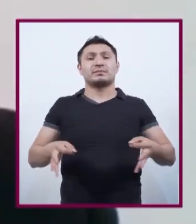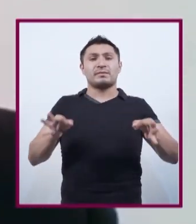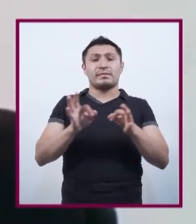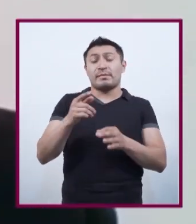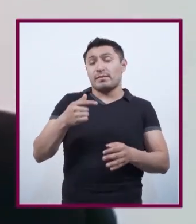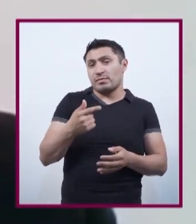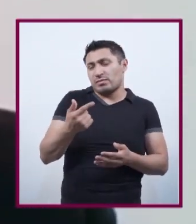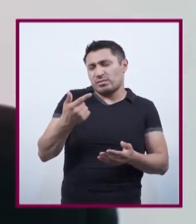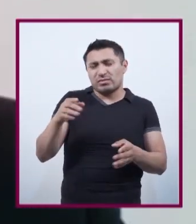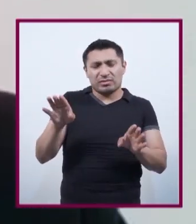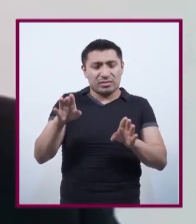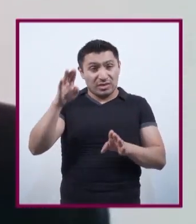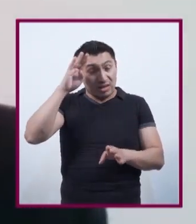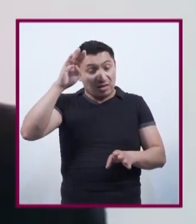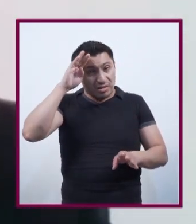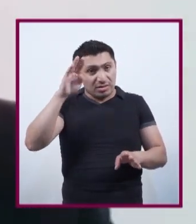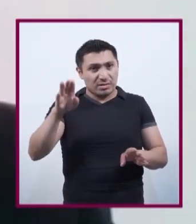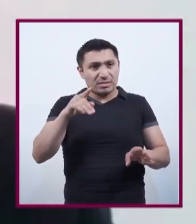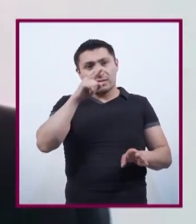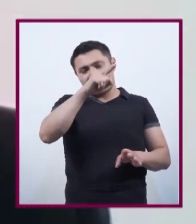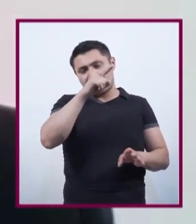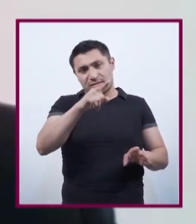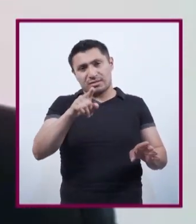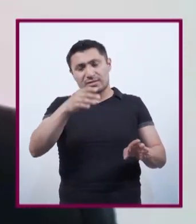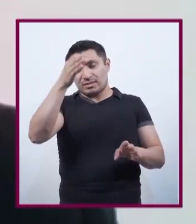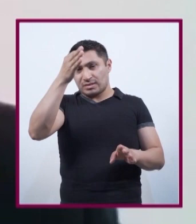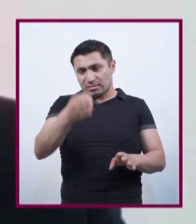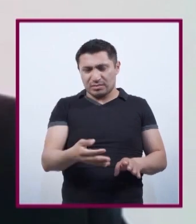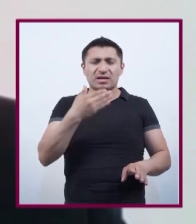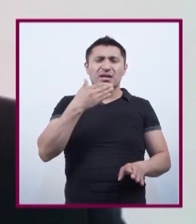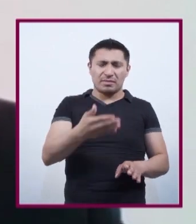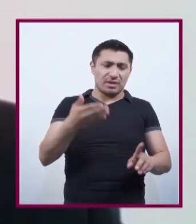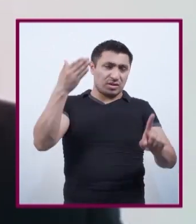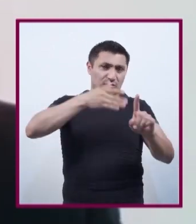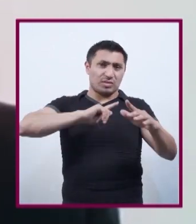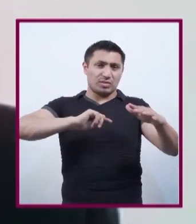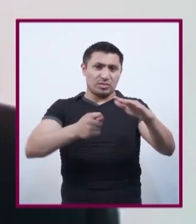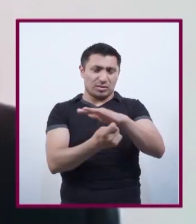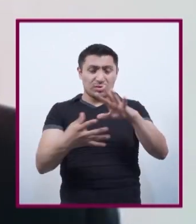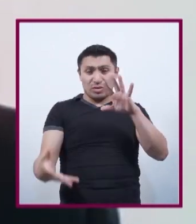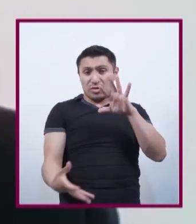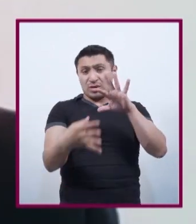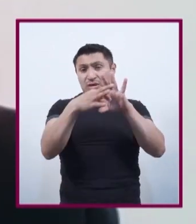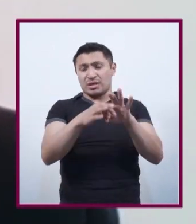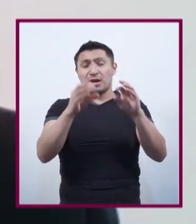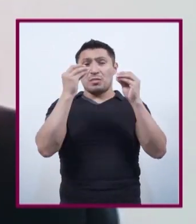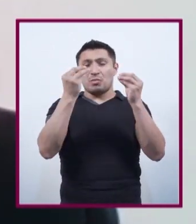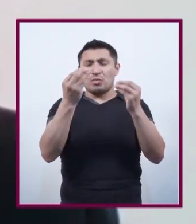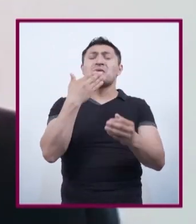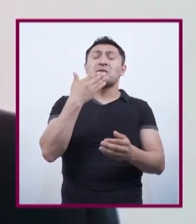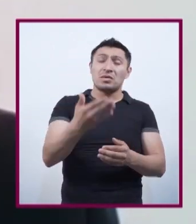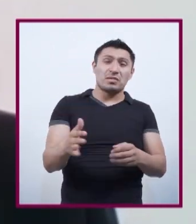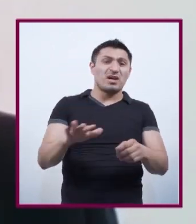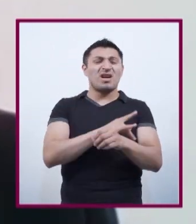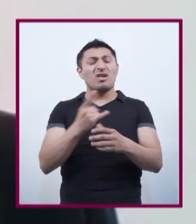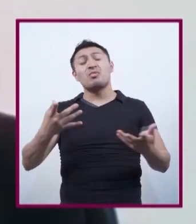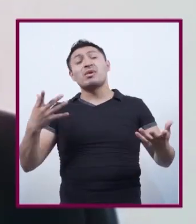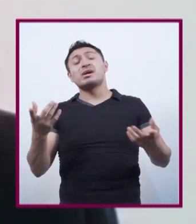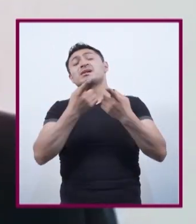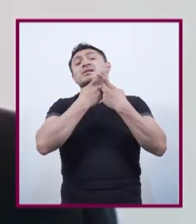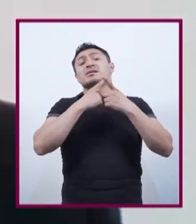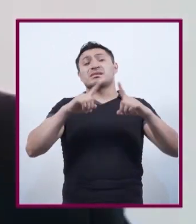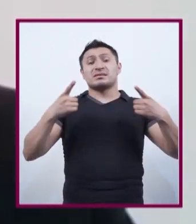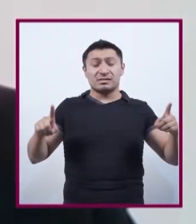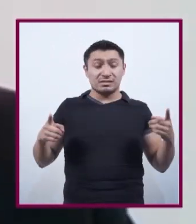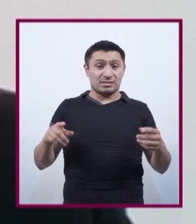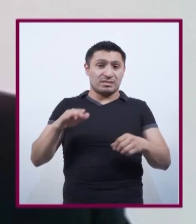muchos, son retos importantes, pero me parece que la Hemeroteca los está enfrentando de manera muy comprometida, muy